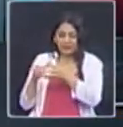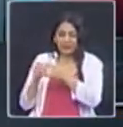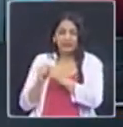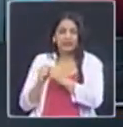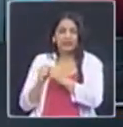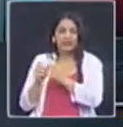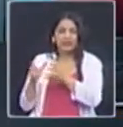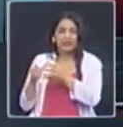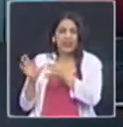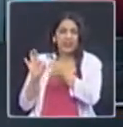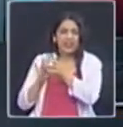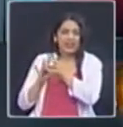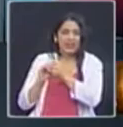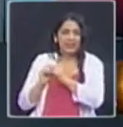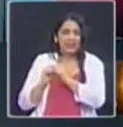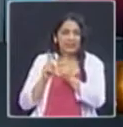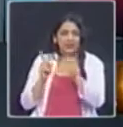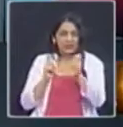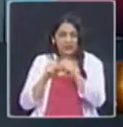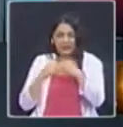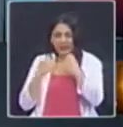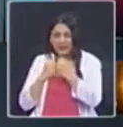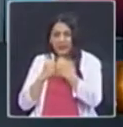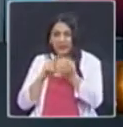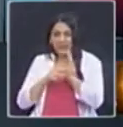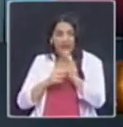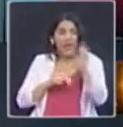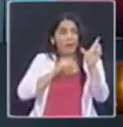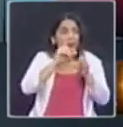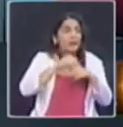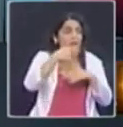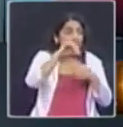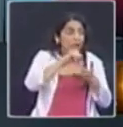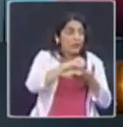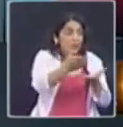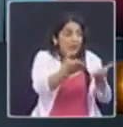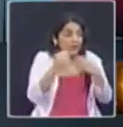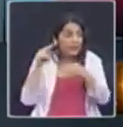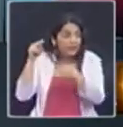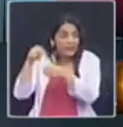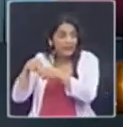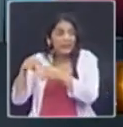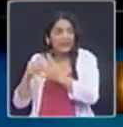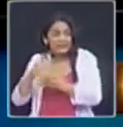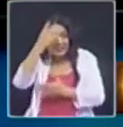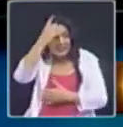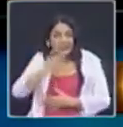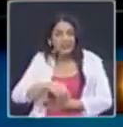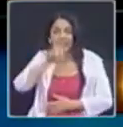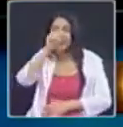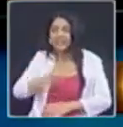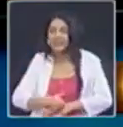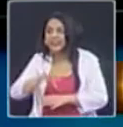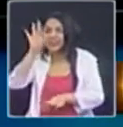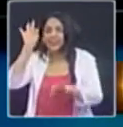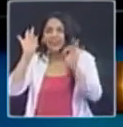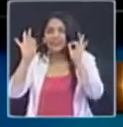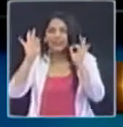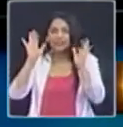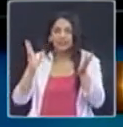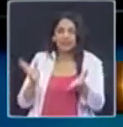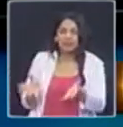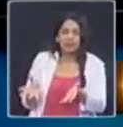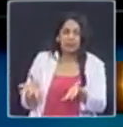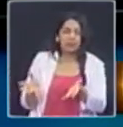pueblo la masa la que se empodera y entra a participar de este consejo y decide nombrar sus autoridades en la